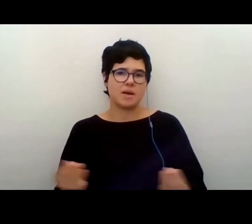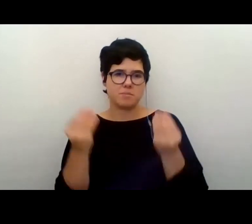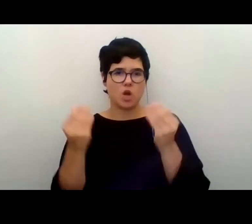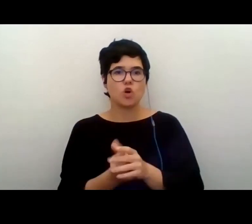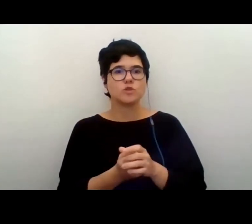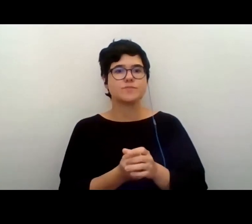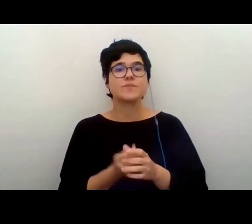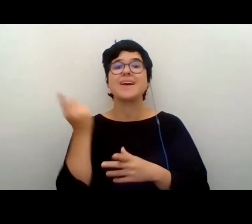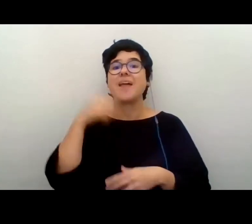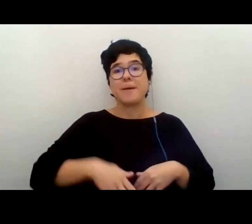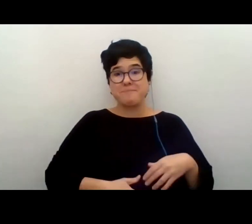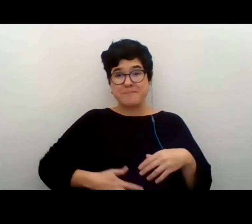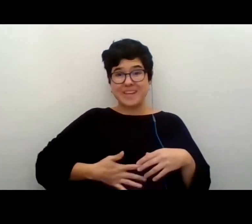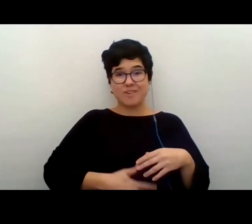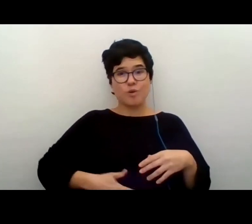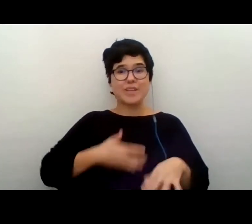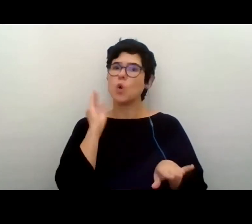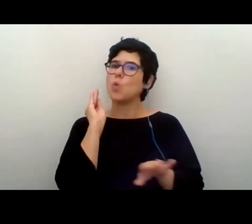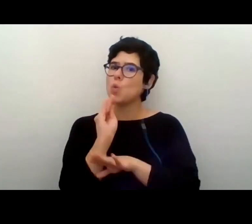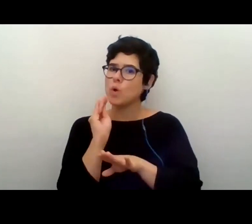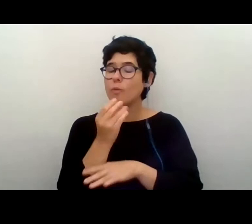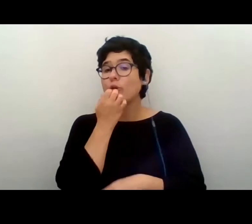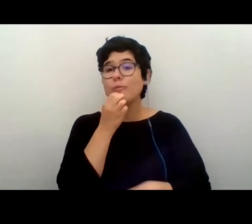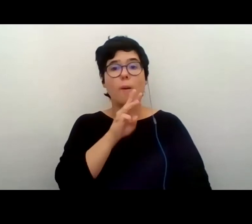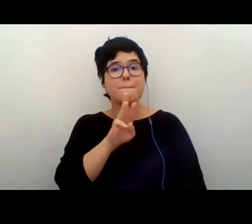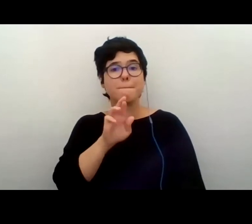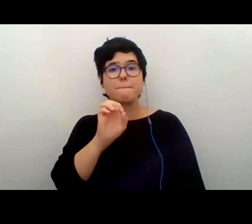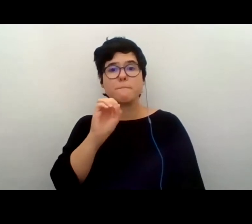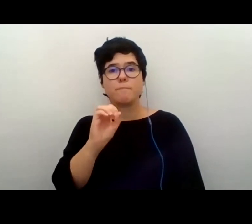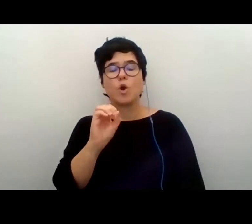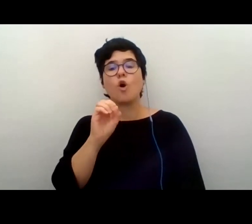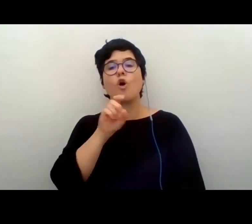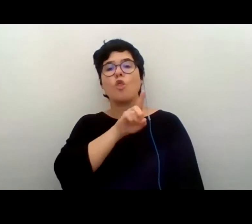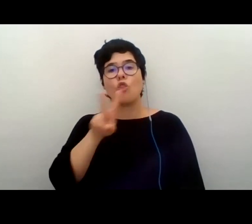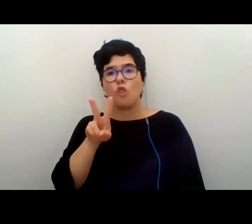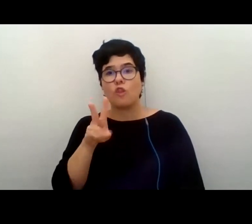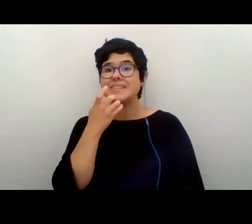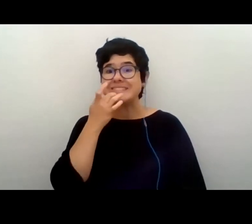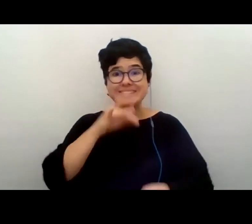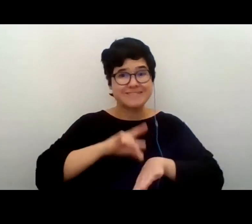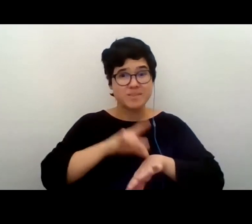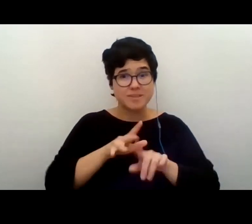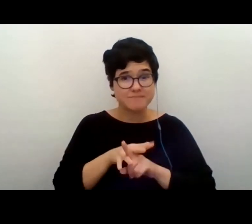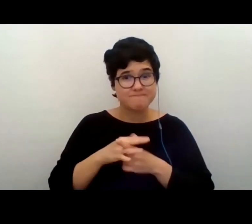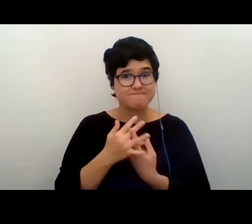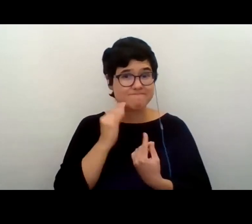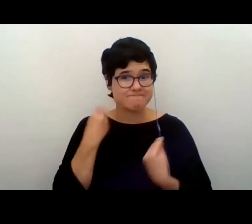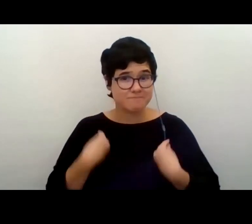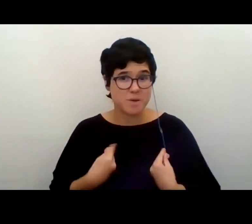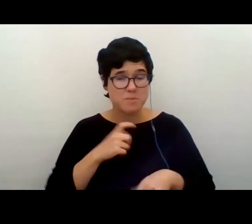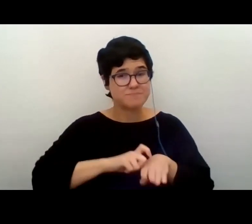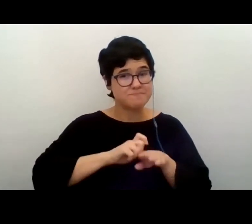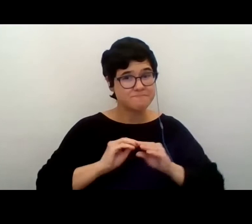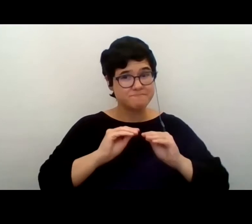hay que tener también muchísimo cuidado. Con el Pro12, por ejemplo, hay que tener mucho cuidado cuando hay enfermedades de este tipo, porque ahí pierdes un poquito